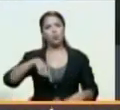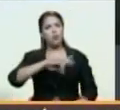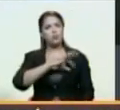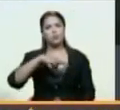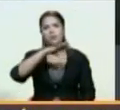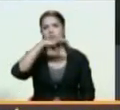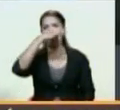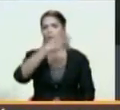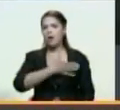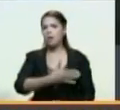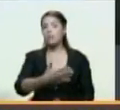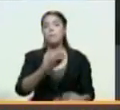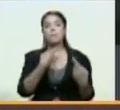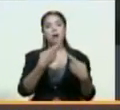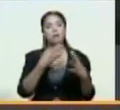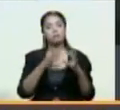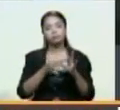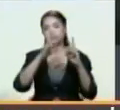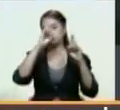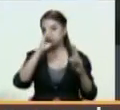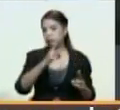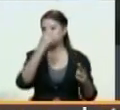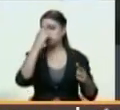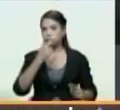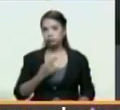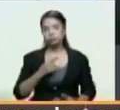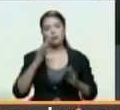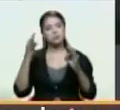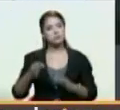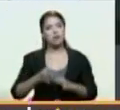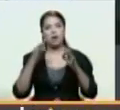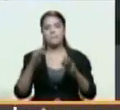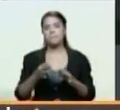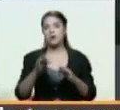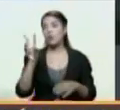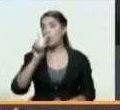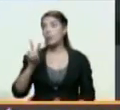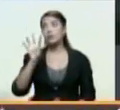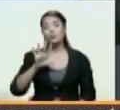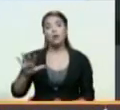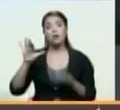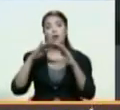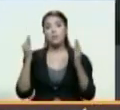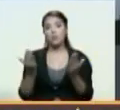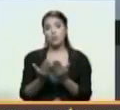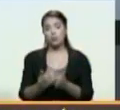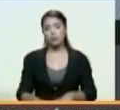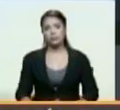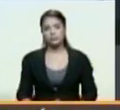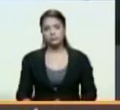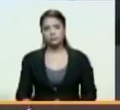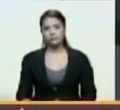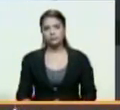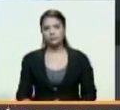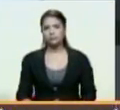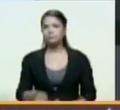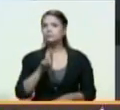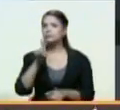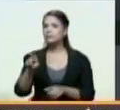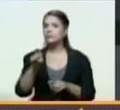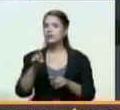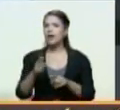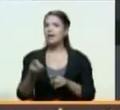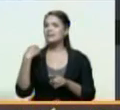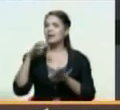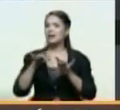almas para unas relaciones de respeto mutuo con Venezuela y el resto del mundo. General de Naciones Unidas en días